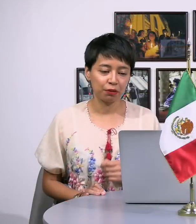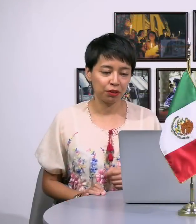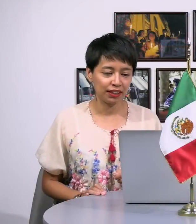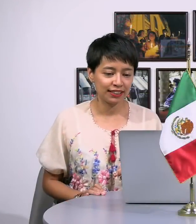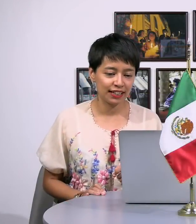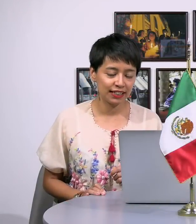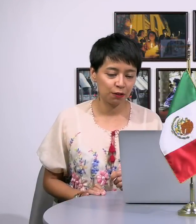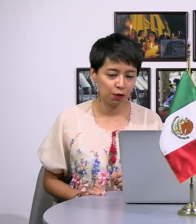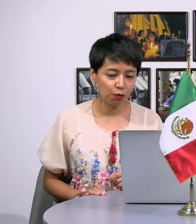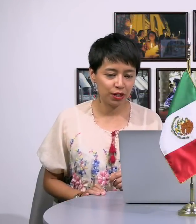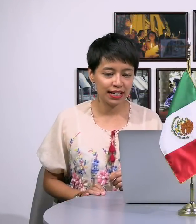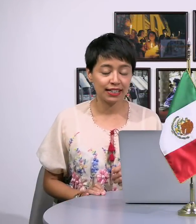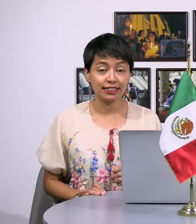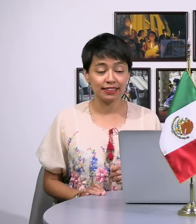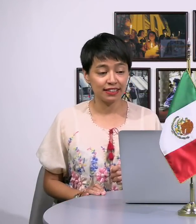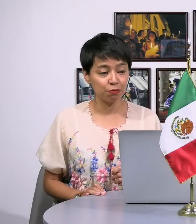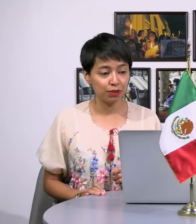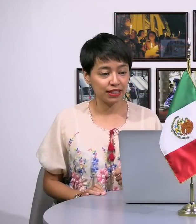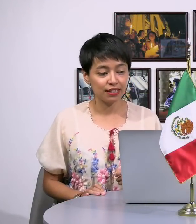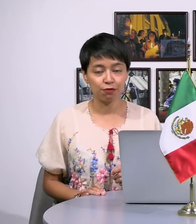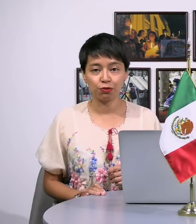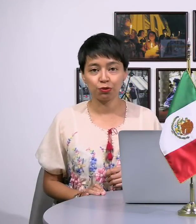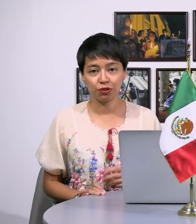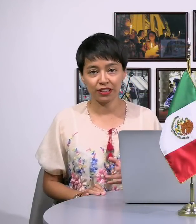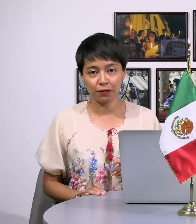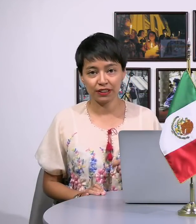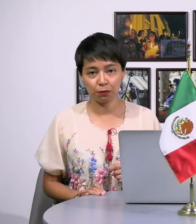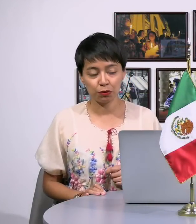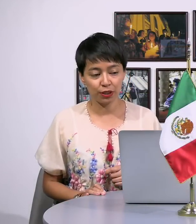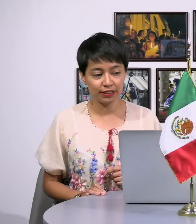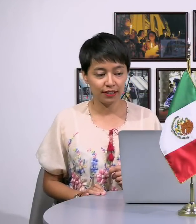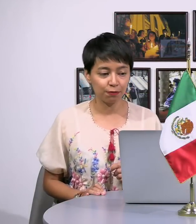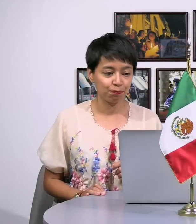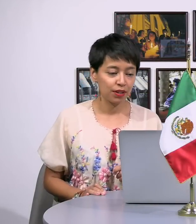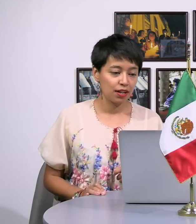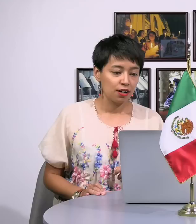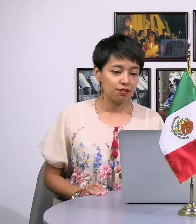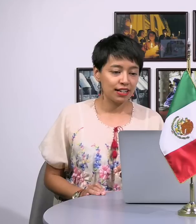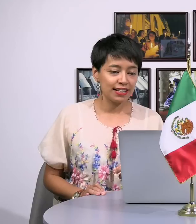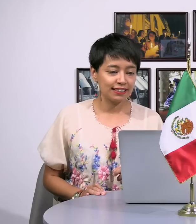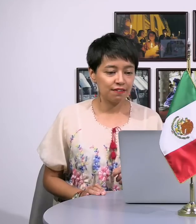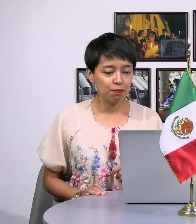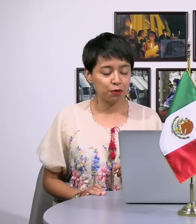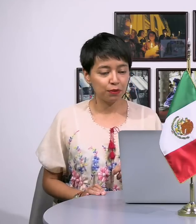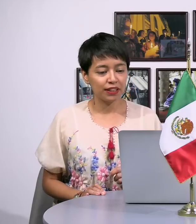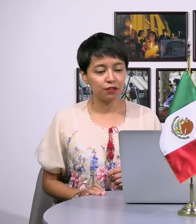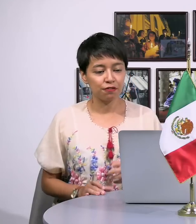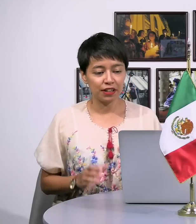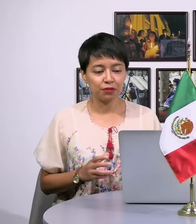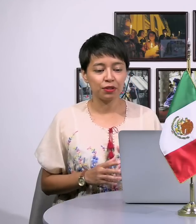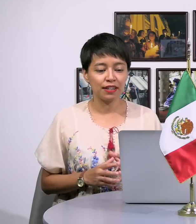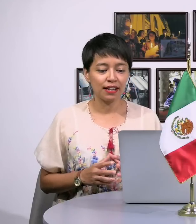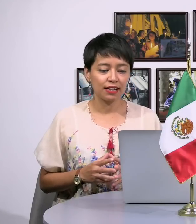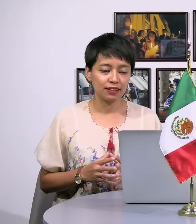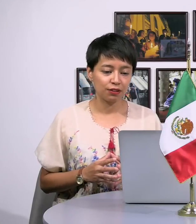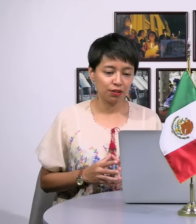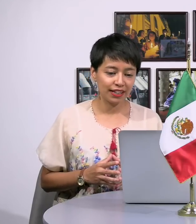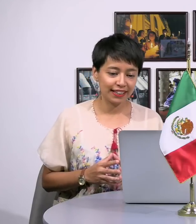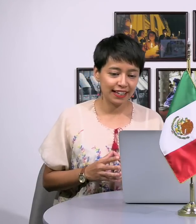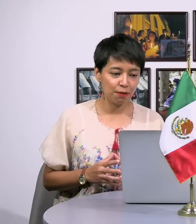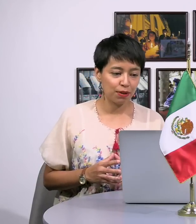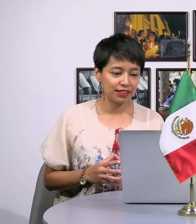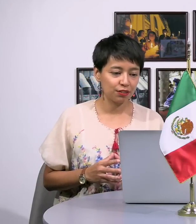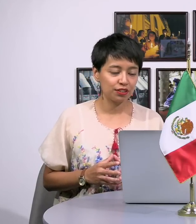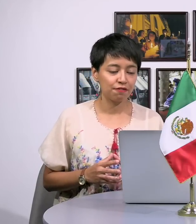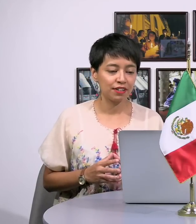México, pero también allá en Coahuila, y sin el PRI el futuro se le está oscureciendo. Con la Alianza Va por México fracturada,